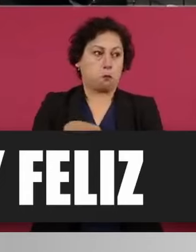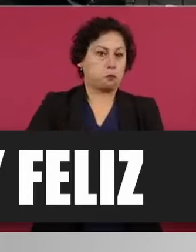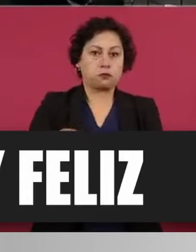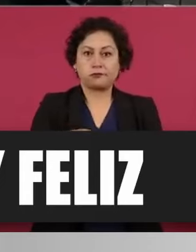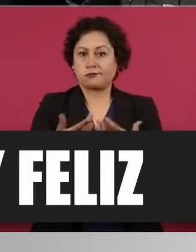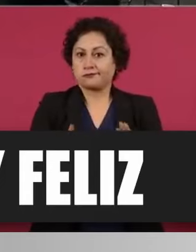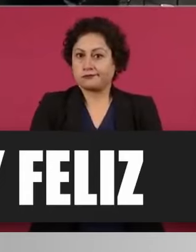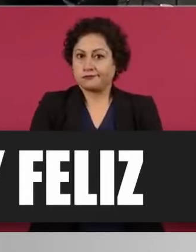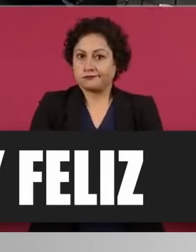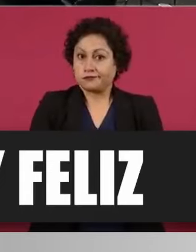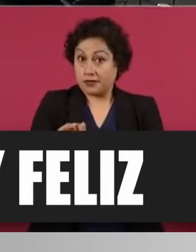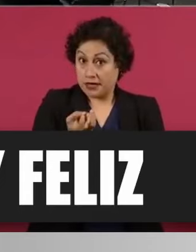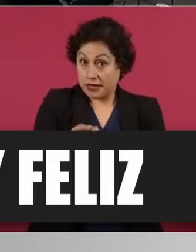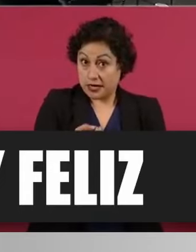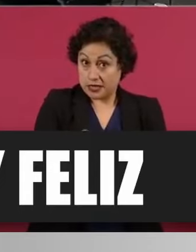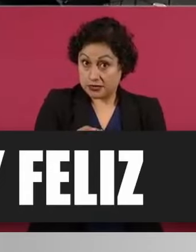¿no?, es parte